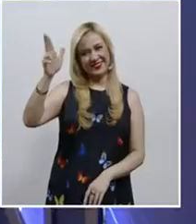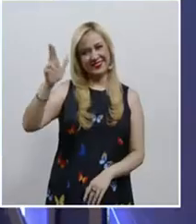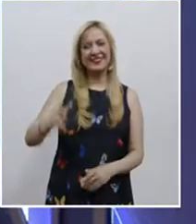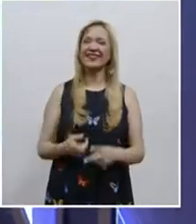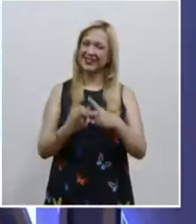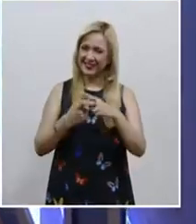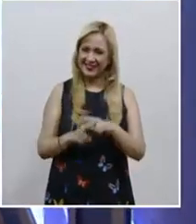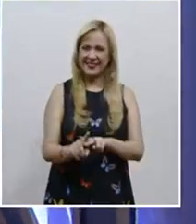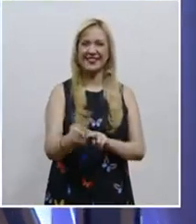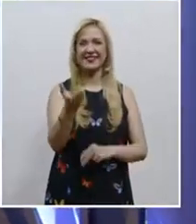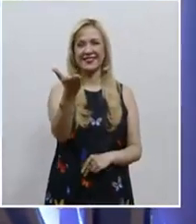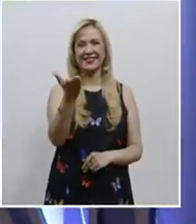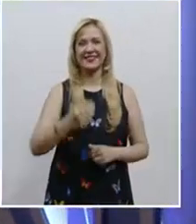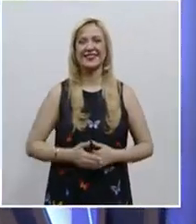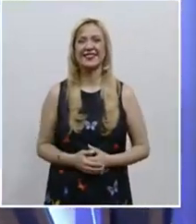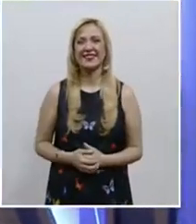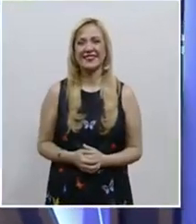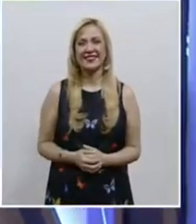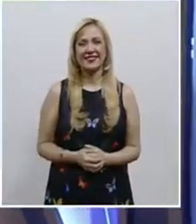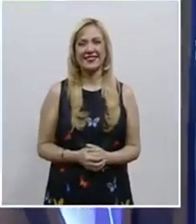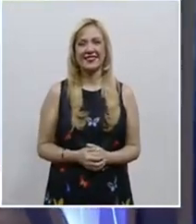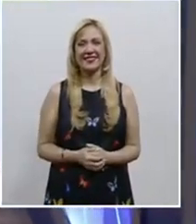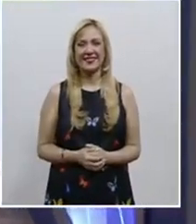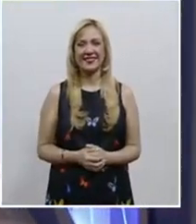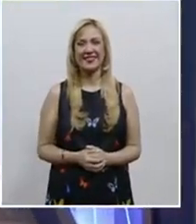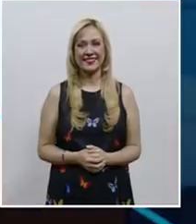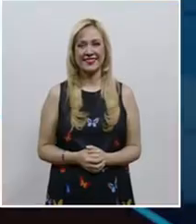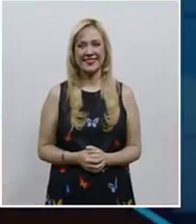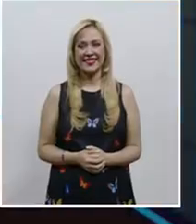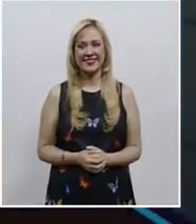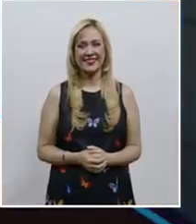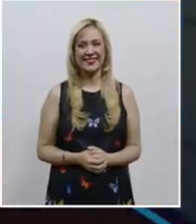así como iniciamos.